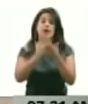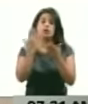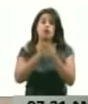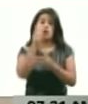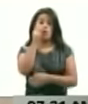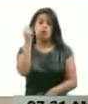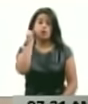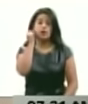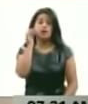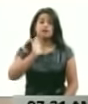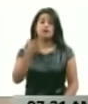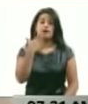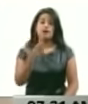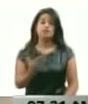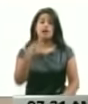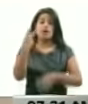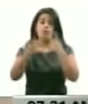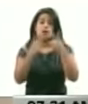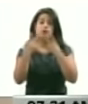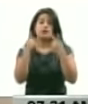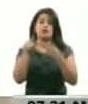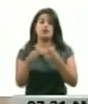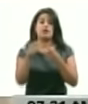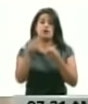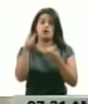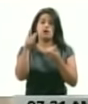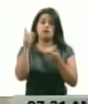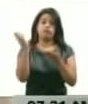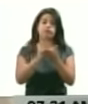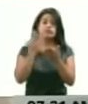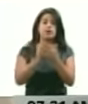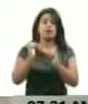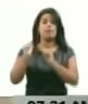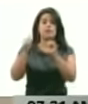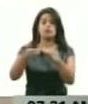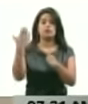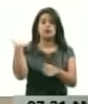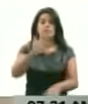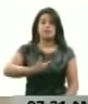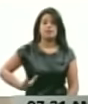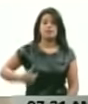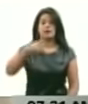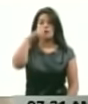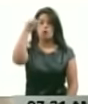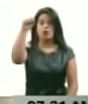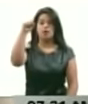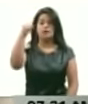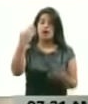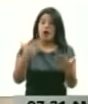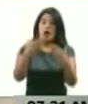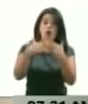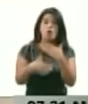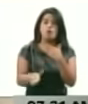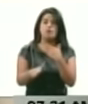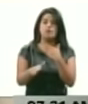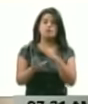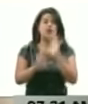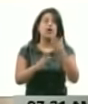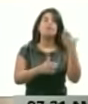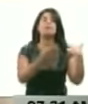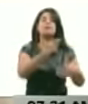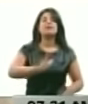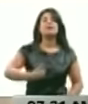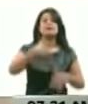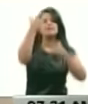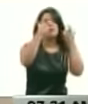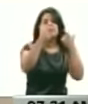gracias a esa política acertada editorial que inició nuestro presidente Nicolás Maduro y que ahora, perdón, que inició nuestro presidente